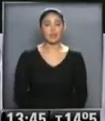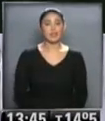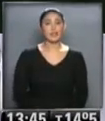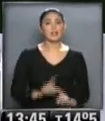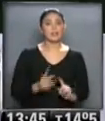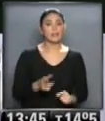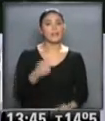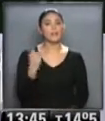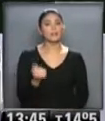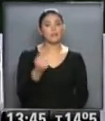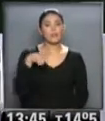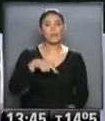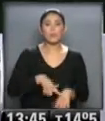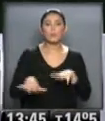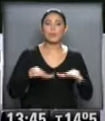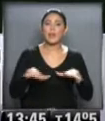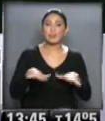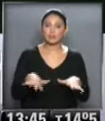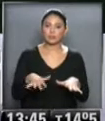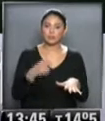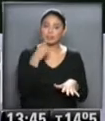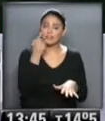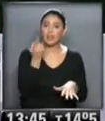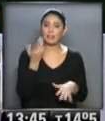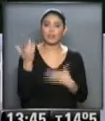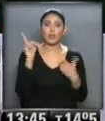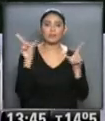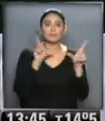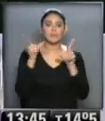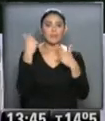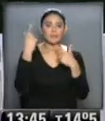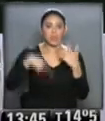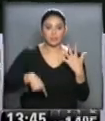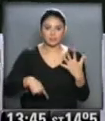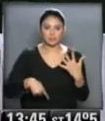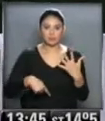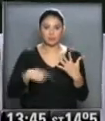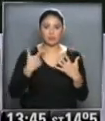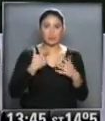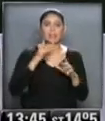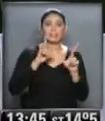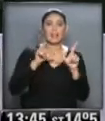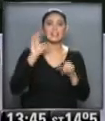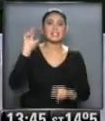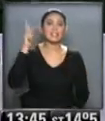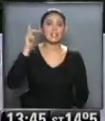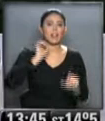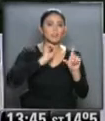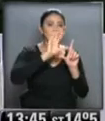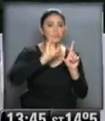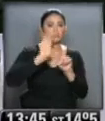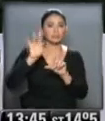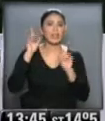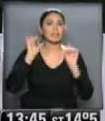Consideramos también que es un momento propicio, que las televisoras además están ya generando señales satelitales, estamos